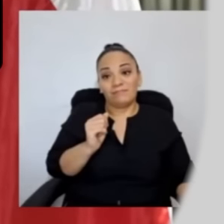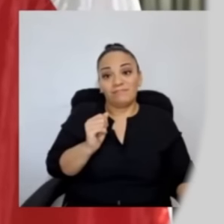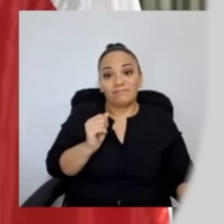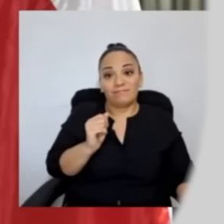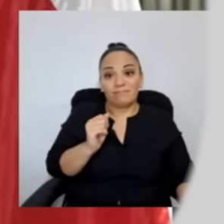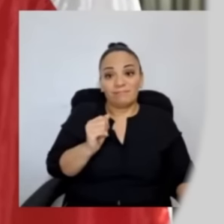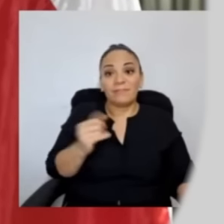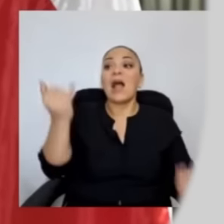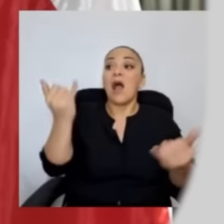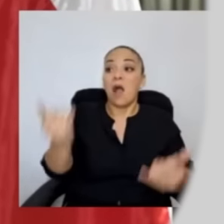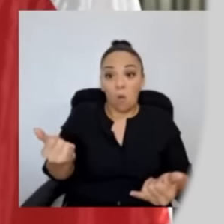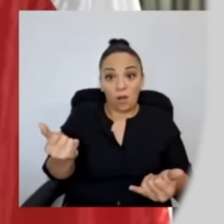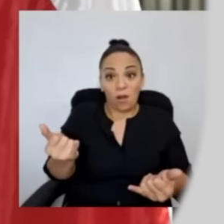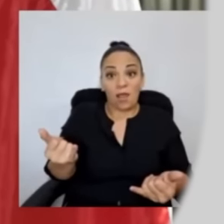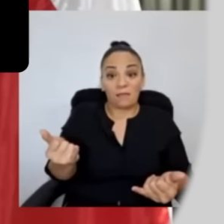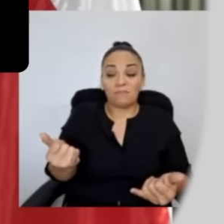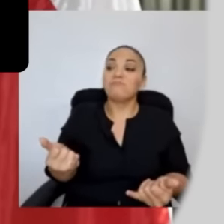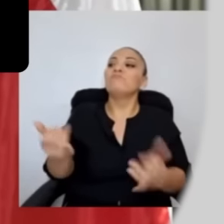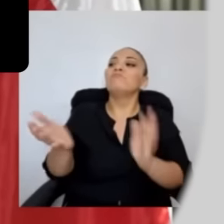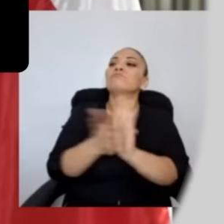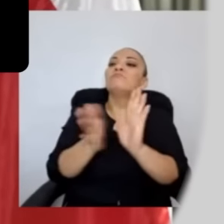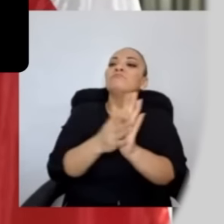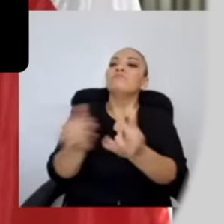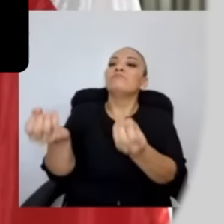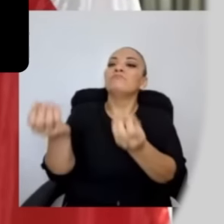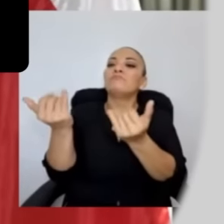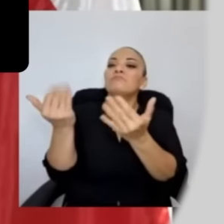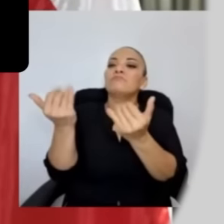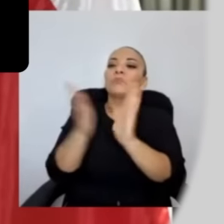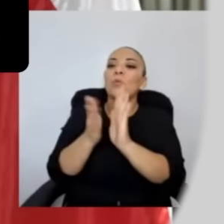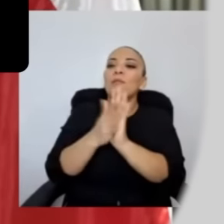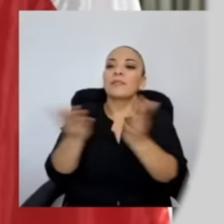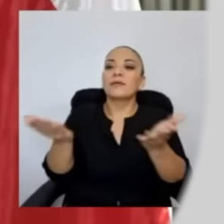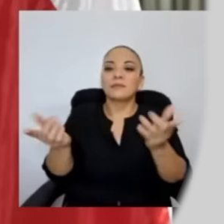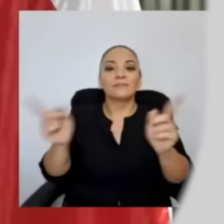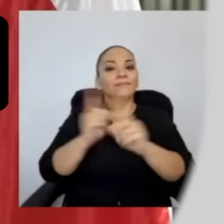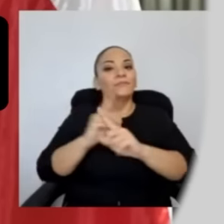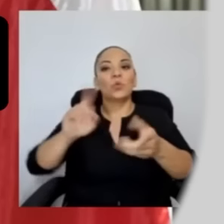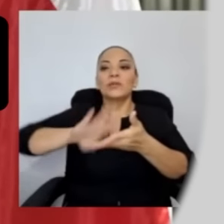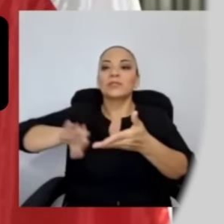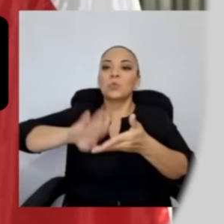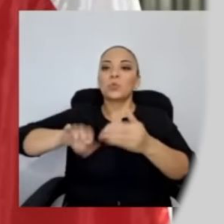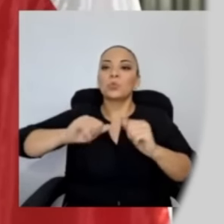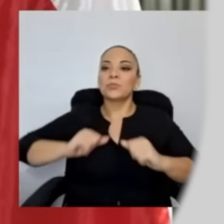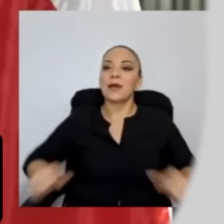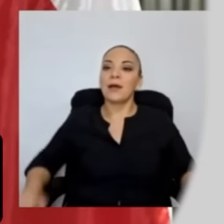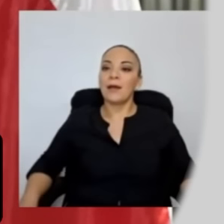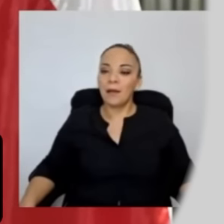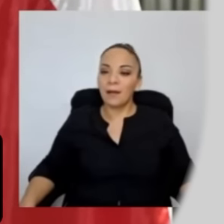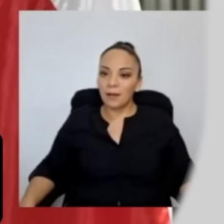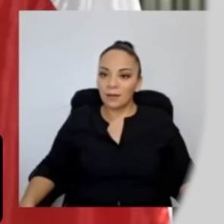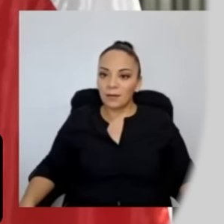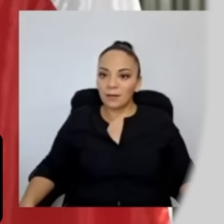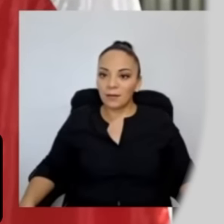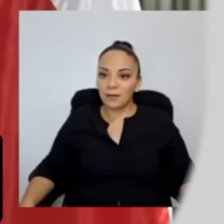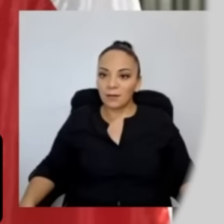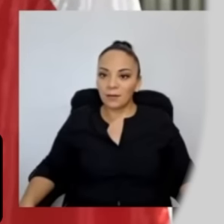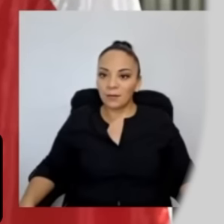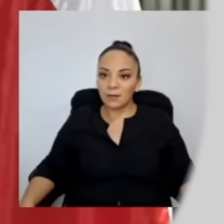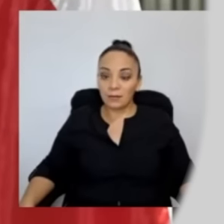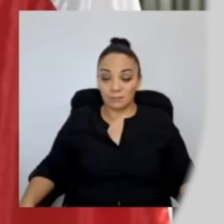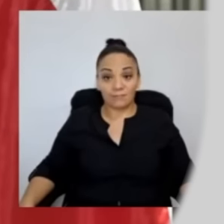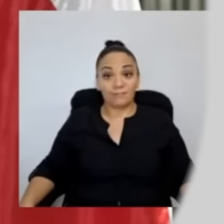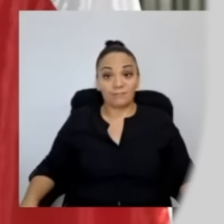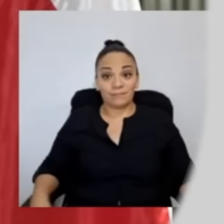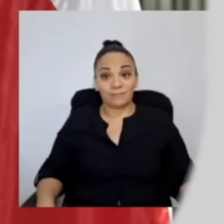tiene que rendir cuentas porque ya no hay excusa de que los diputados no me dejen hacer, que en el caso de Salvador